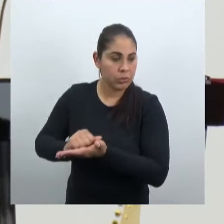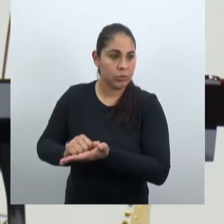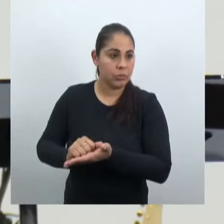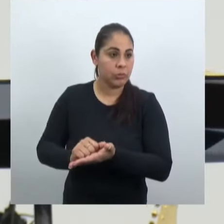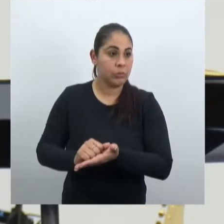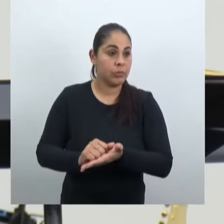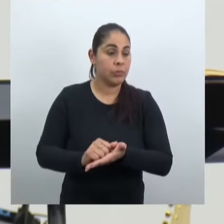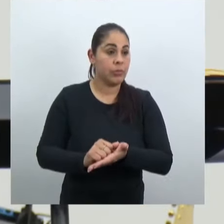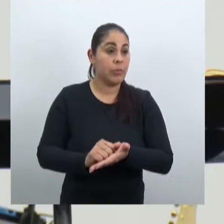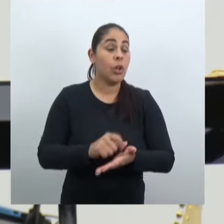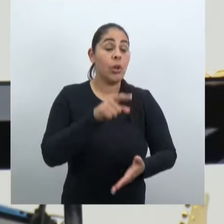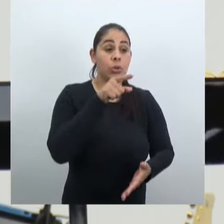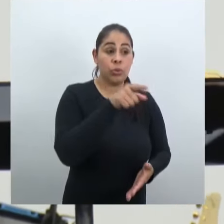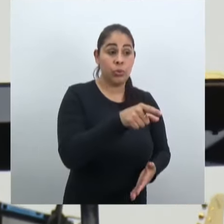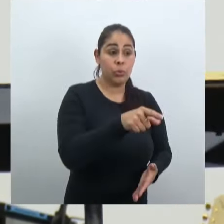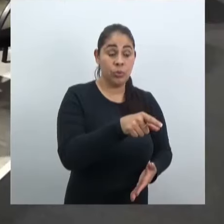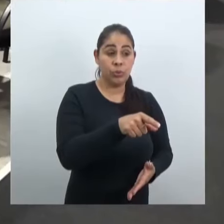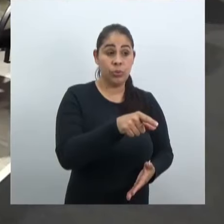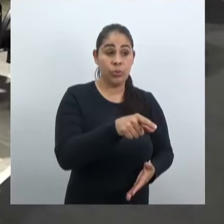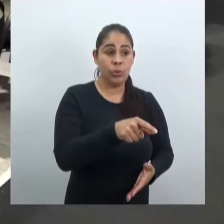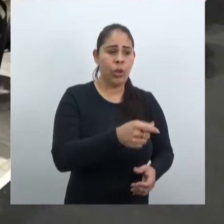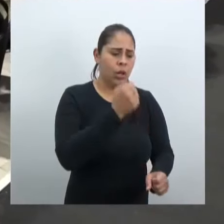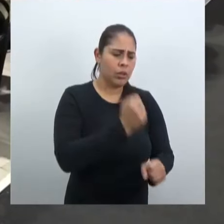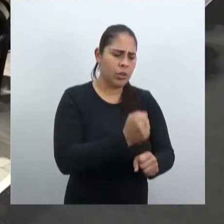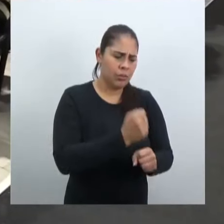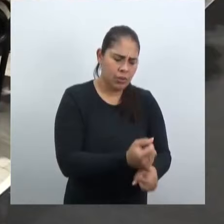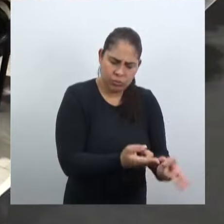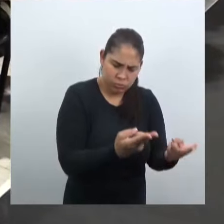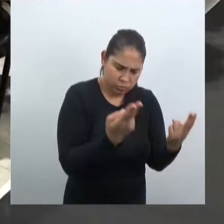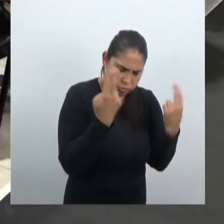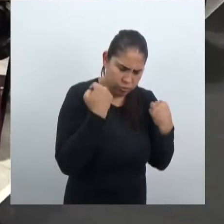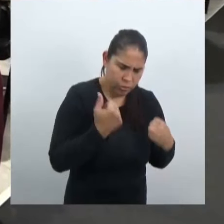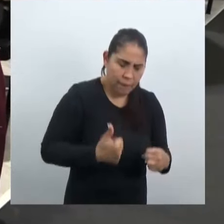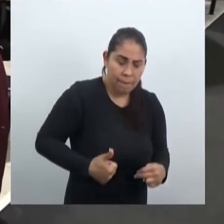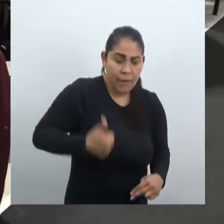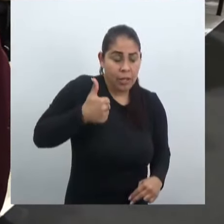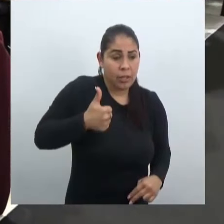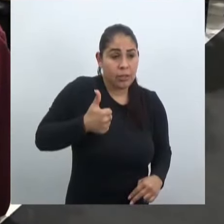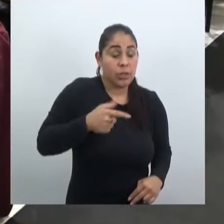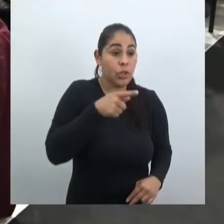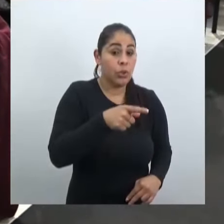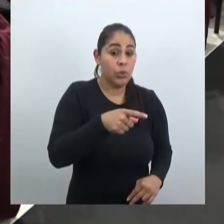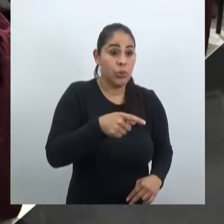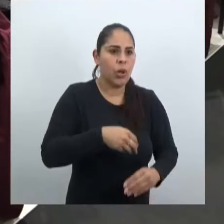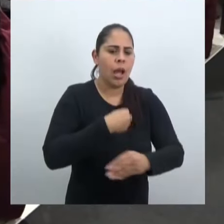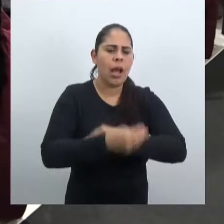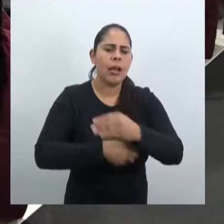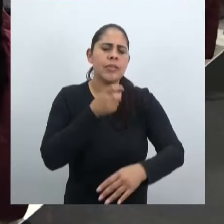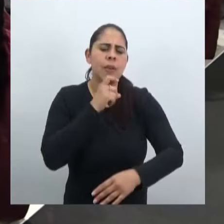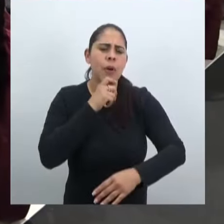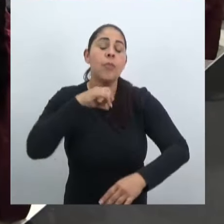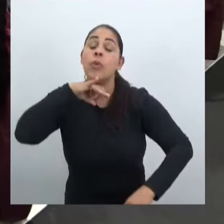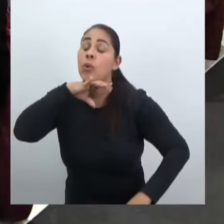más humillante y lo haces con gozo porque sabes que eres sano por dentro. Una persona